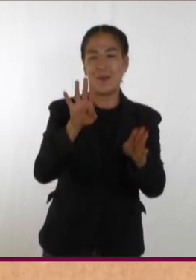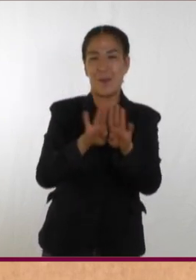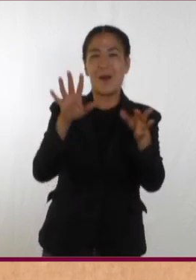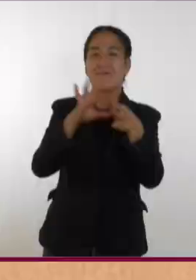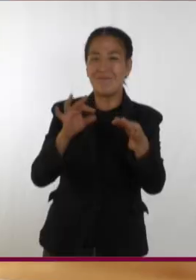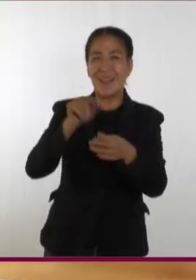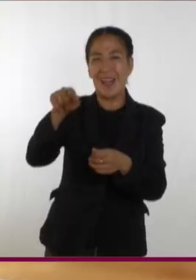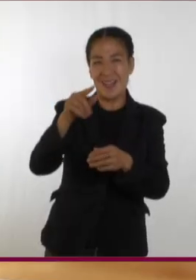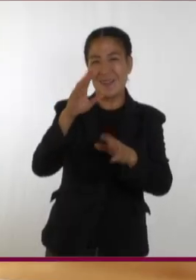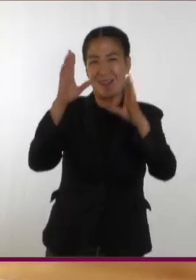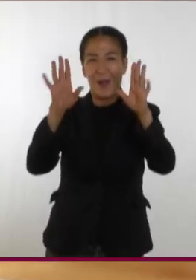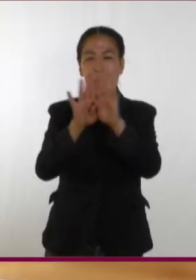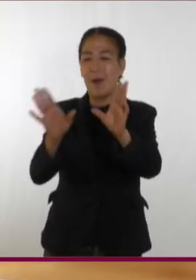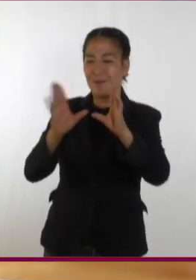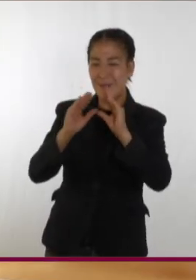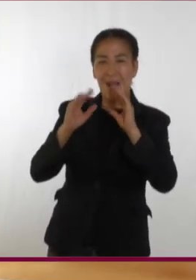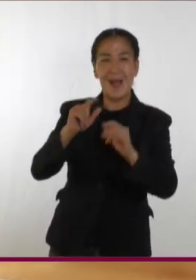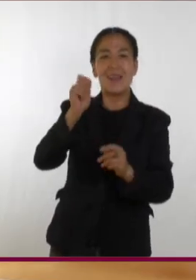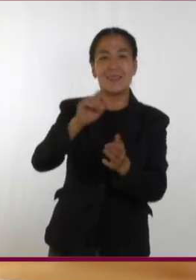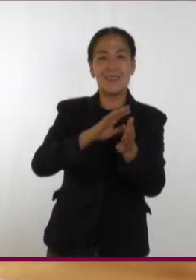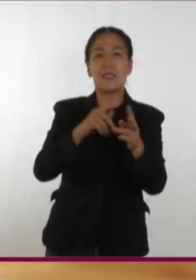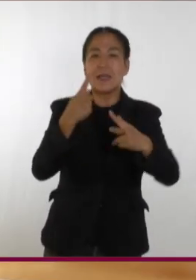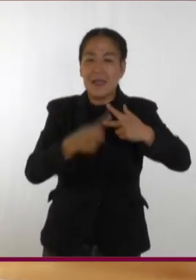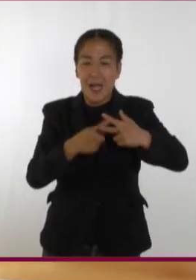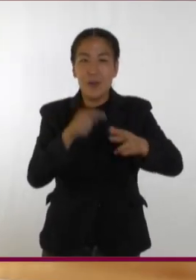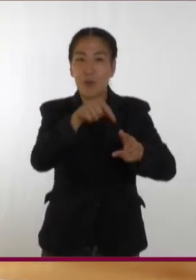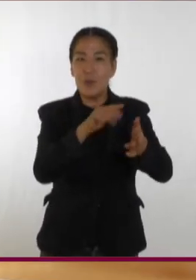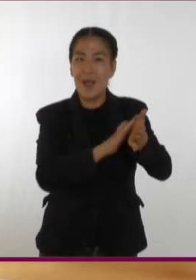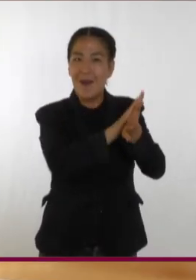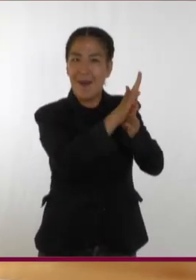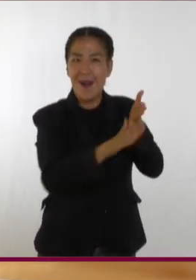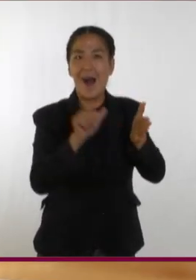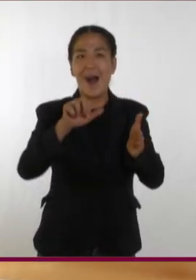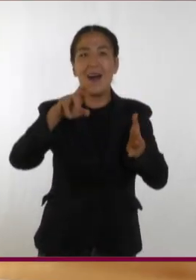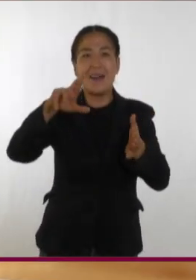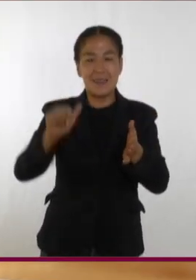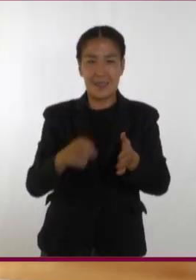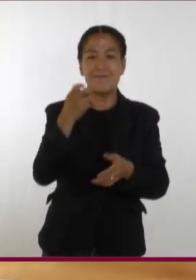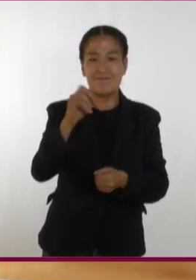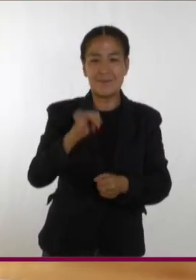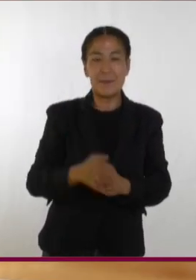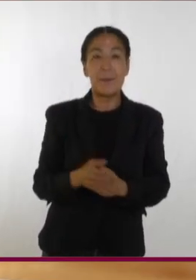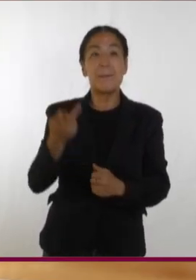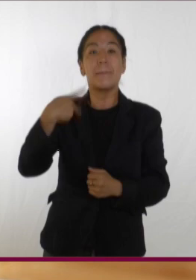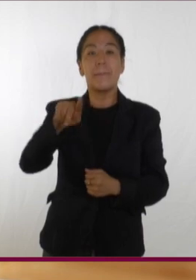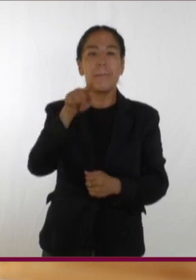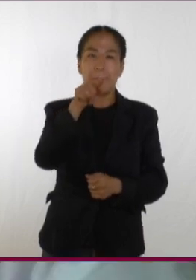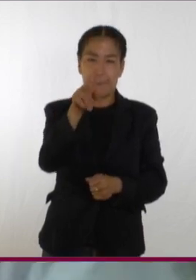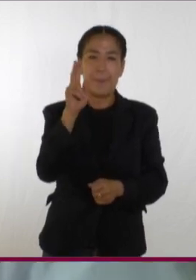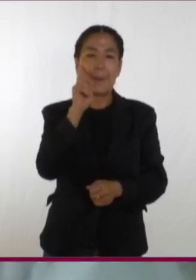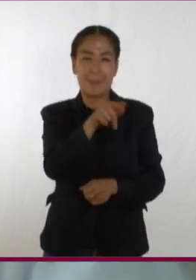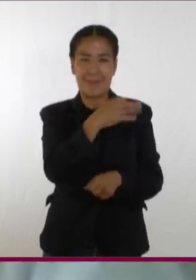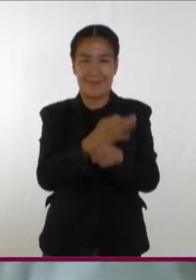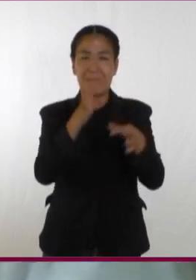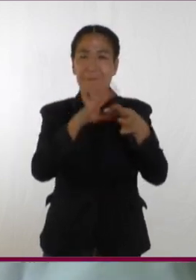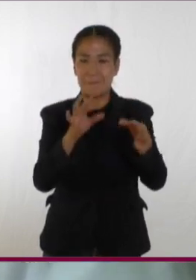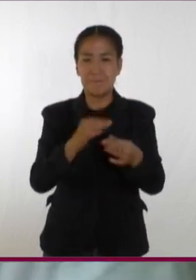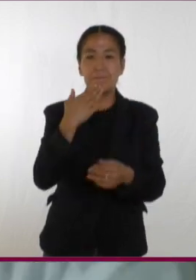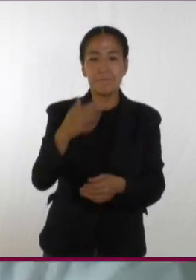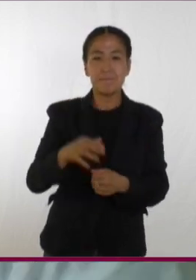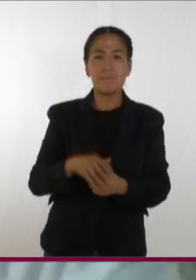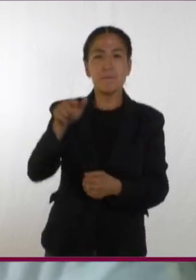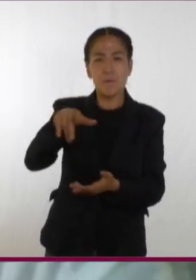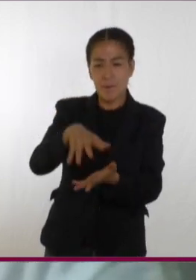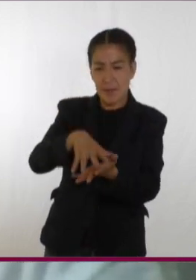metros cuadrados. Que es justo lo que nos enseñan en geometría, a calcular las áreas, ¿no? De las superficies. Pero en